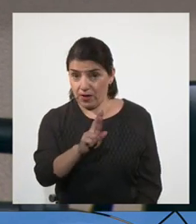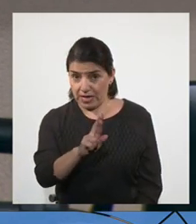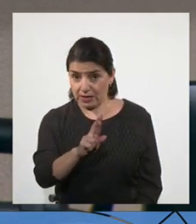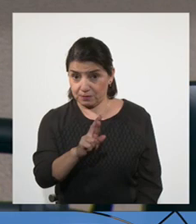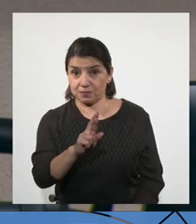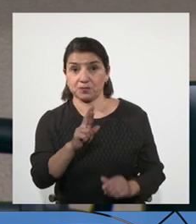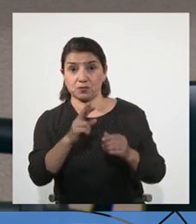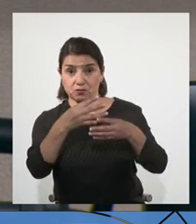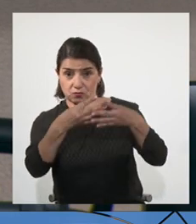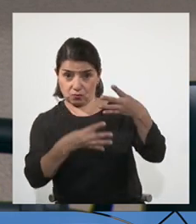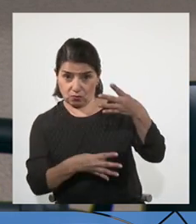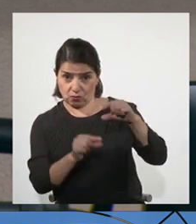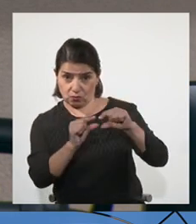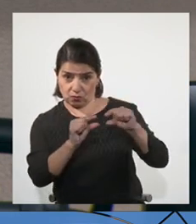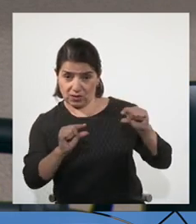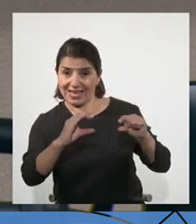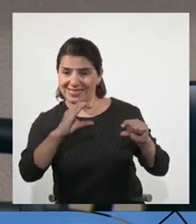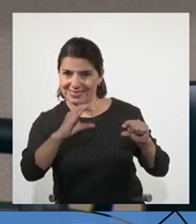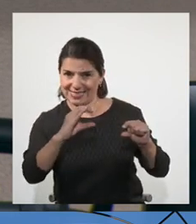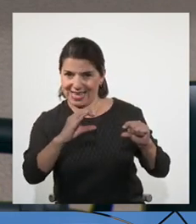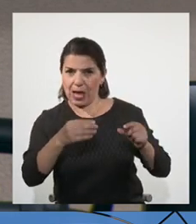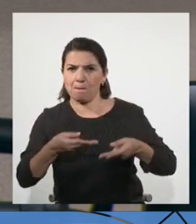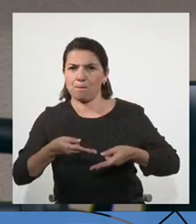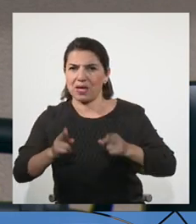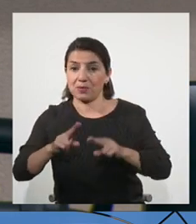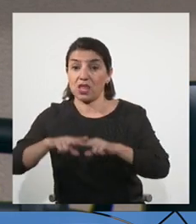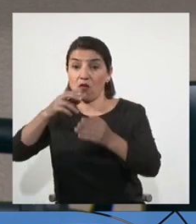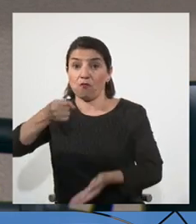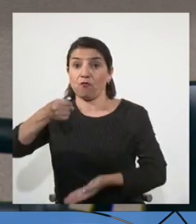cierto?, que permite que otros usos, ¿no es cierto?